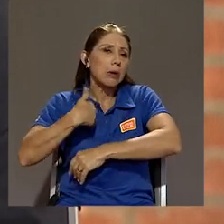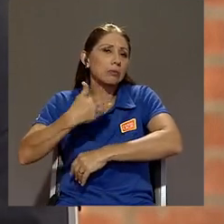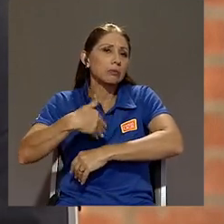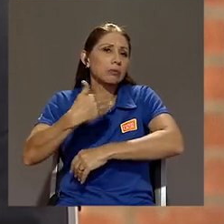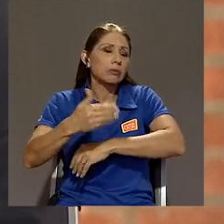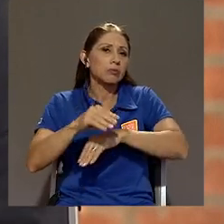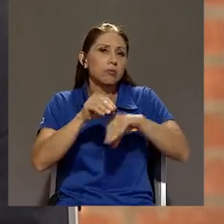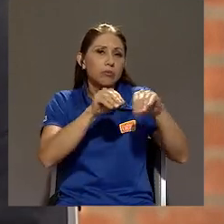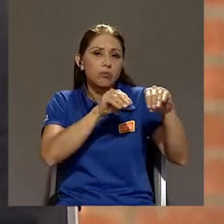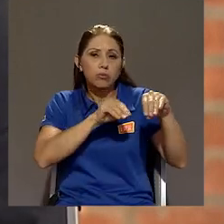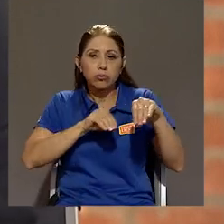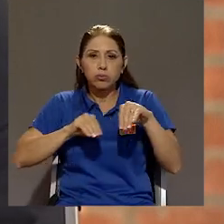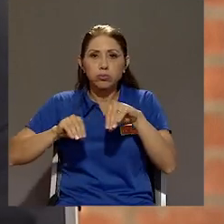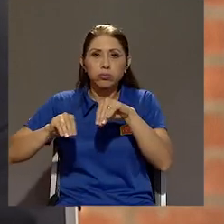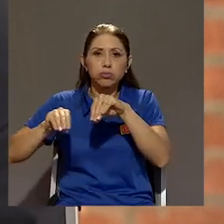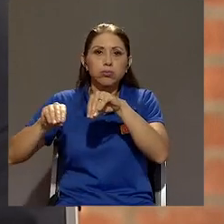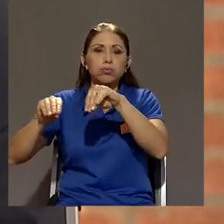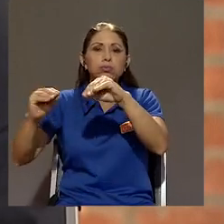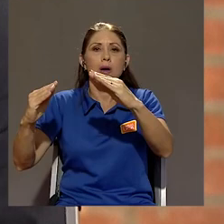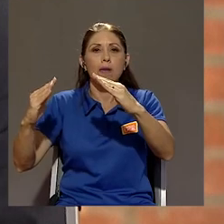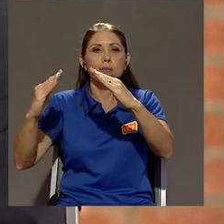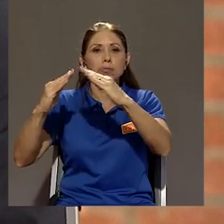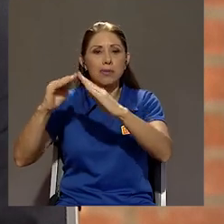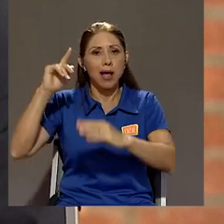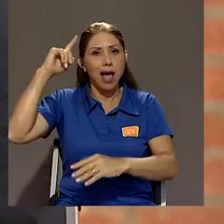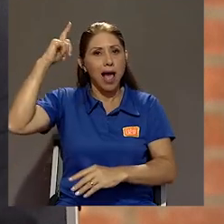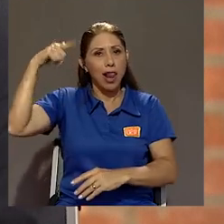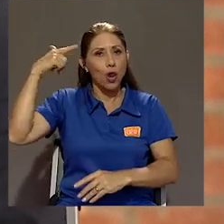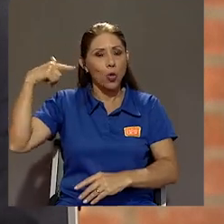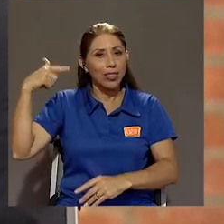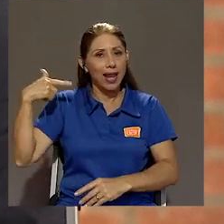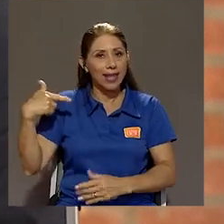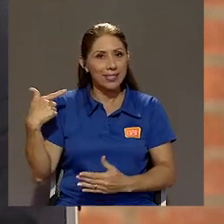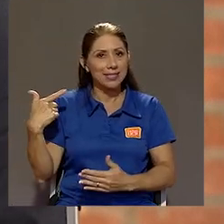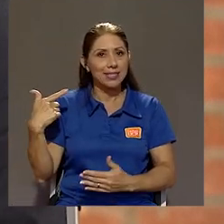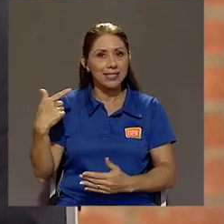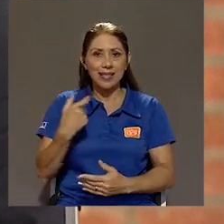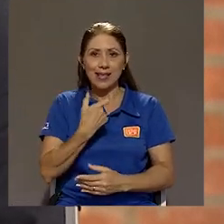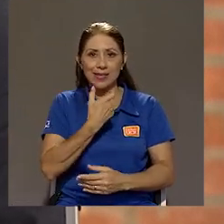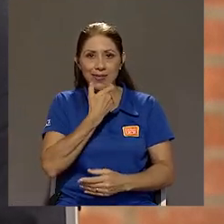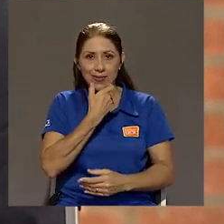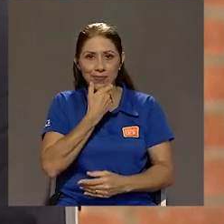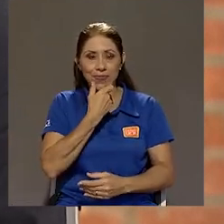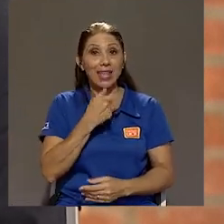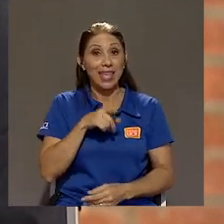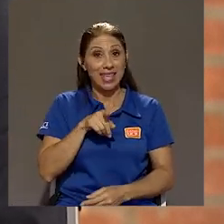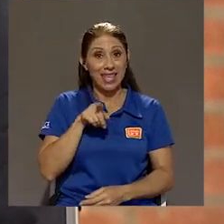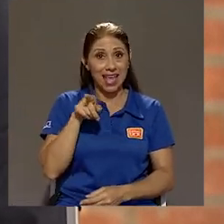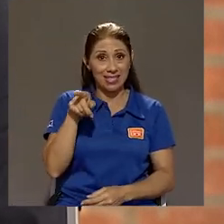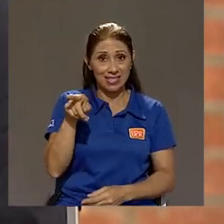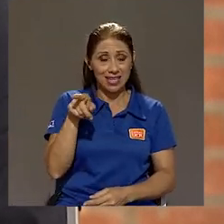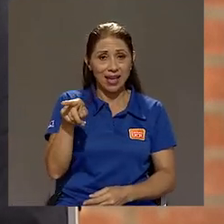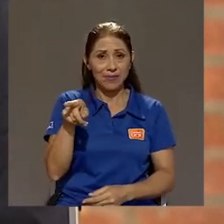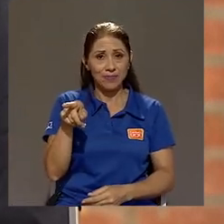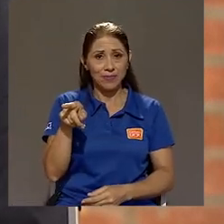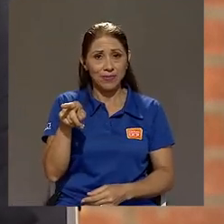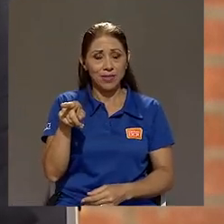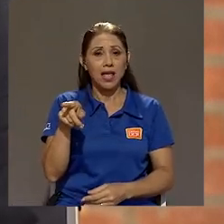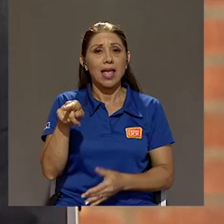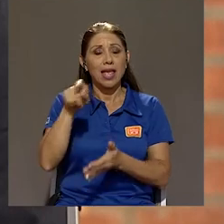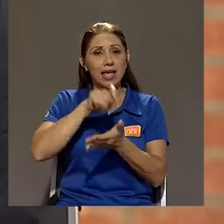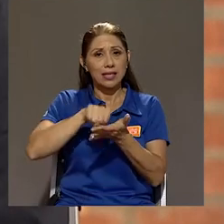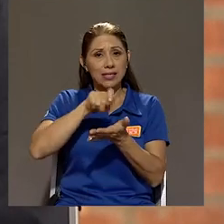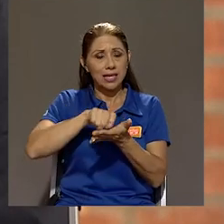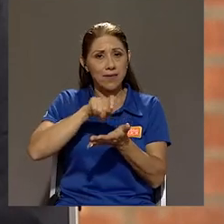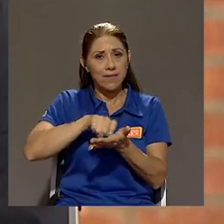algún día se mudó a Londres, entre otros lugares, y allá